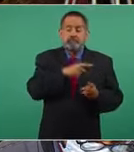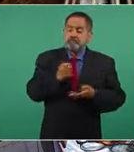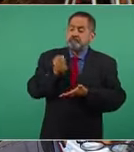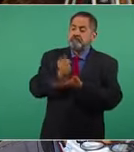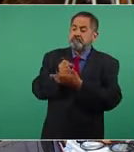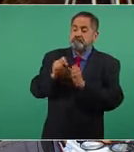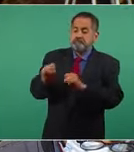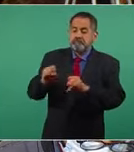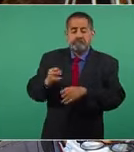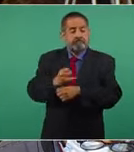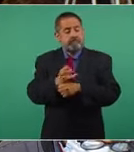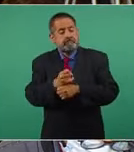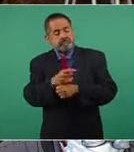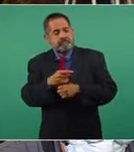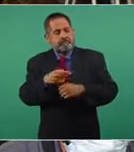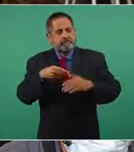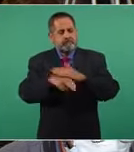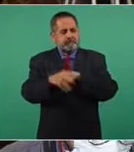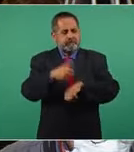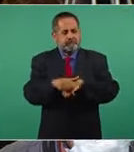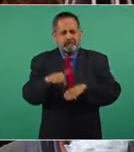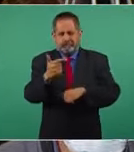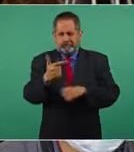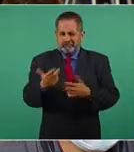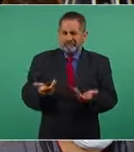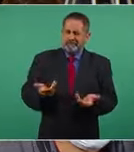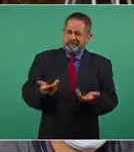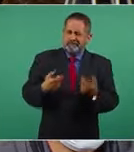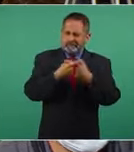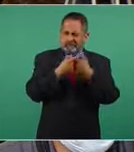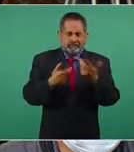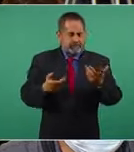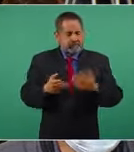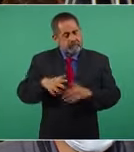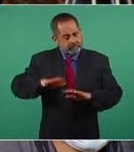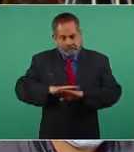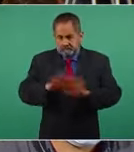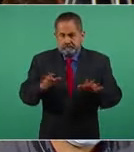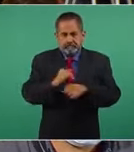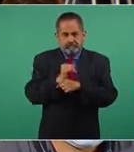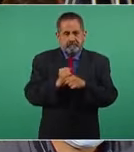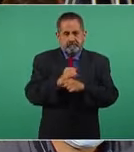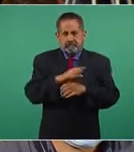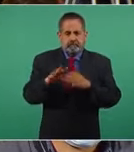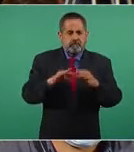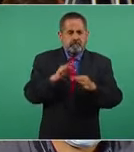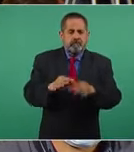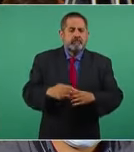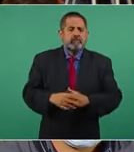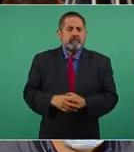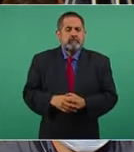que se investigara la línea 12. Entonces, pues, como usted ya lo dijo, que se investigue, ¿no?